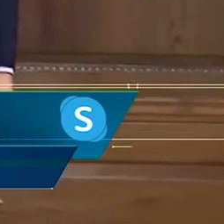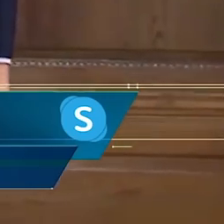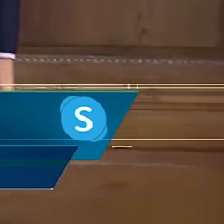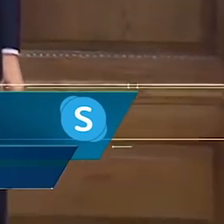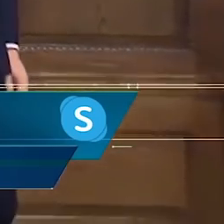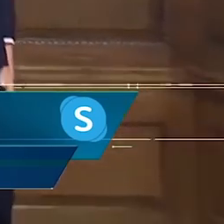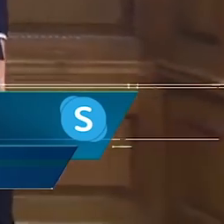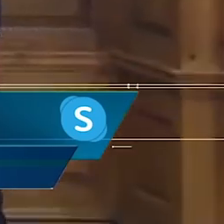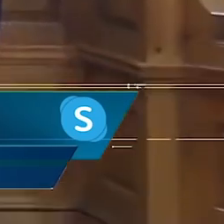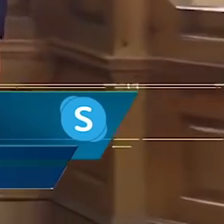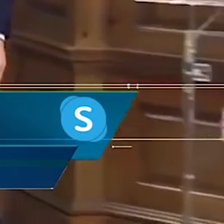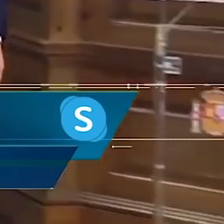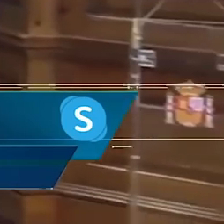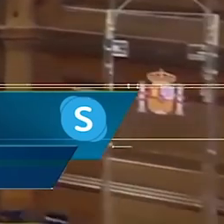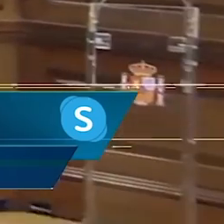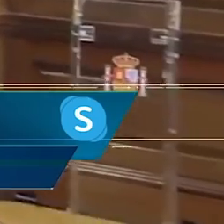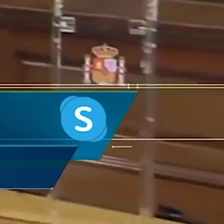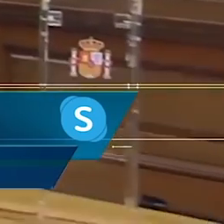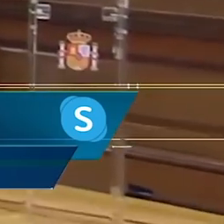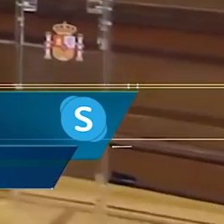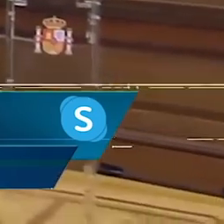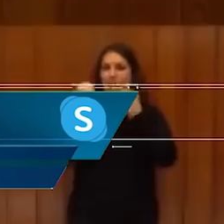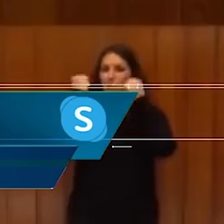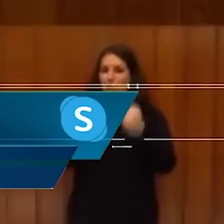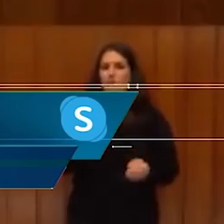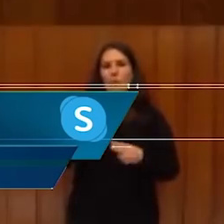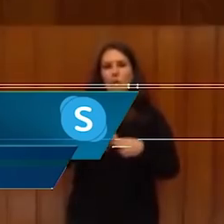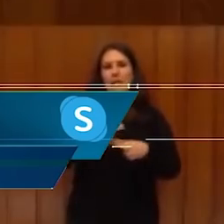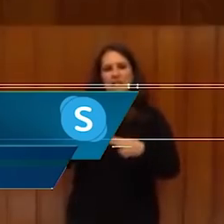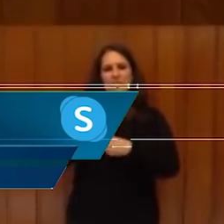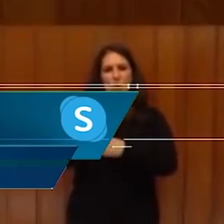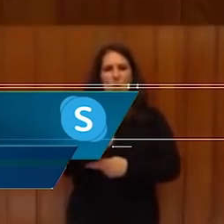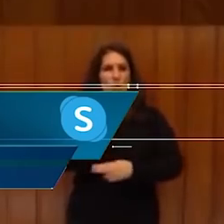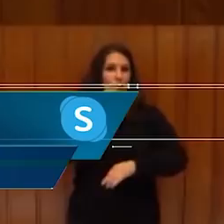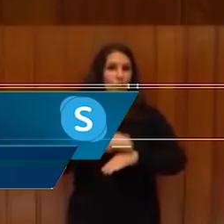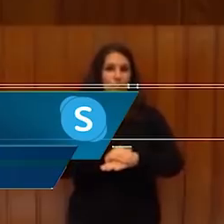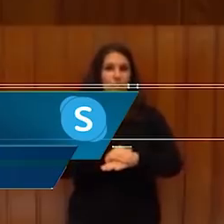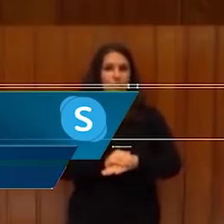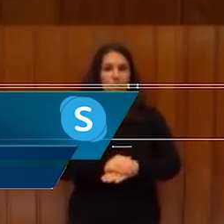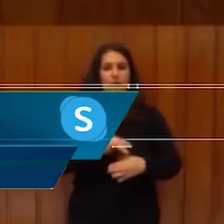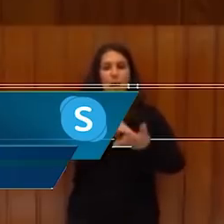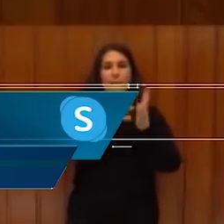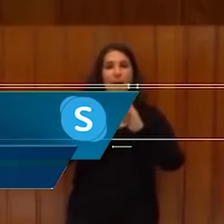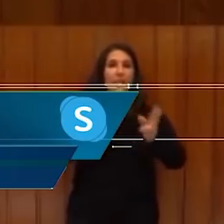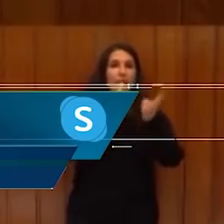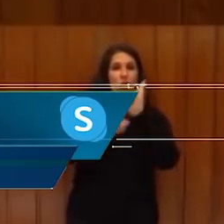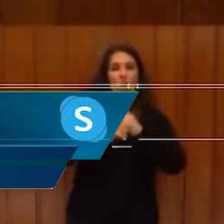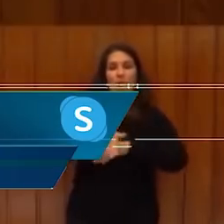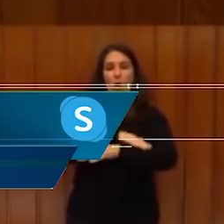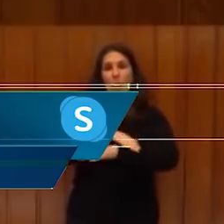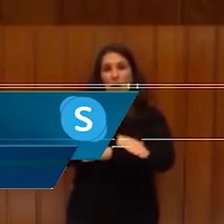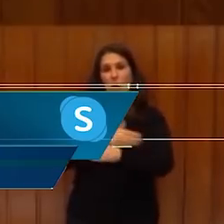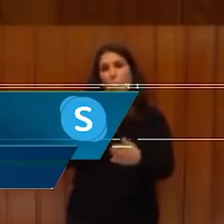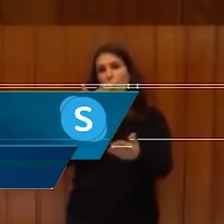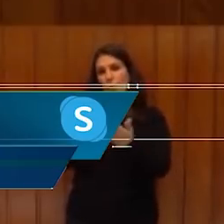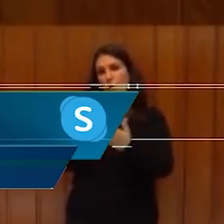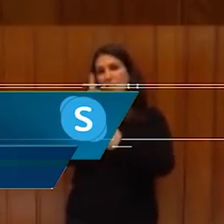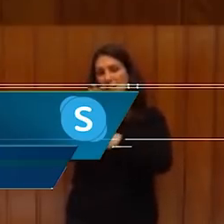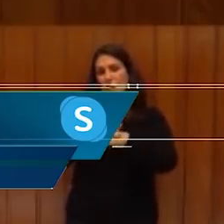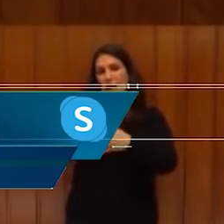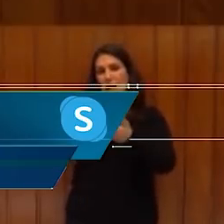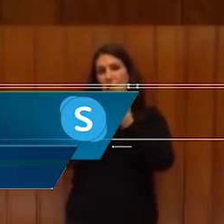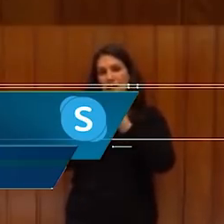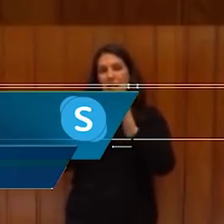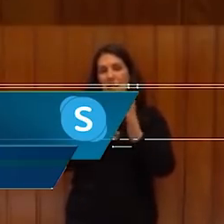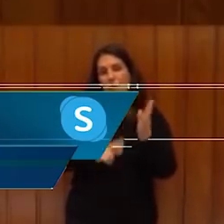es una cosa del pasado. Pablo Iglesias ha estado de vicepresidente viendo Netflix,